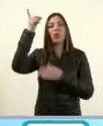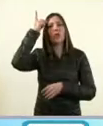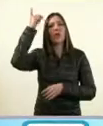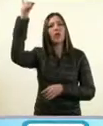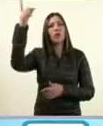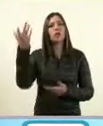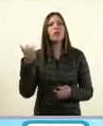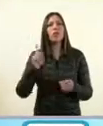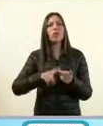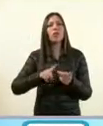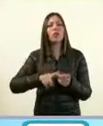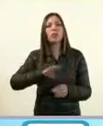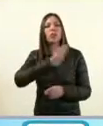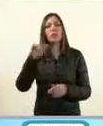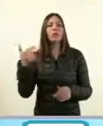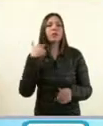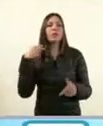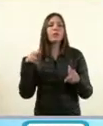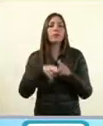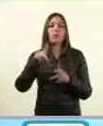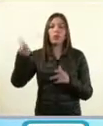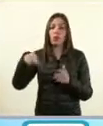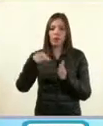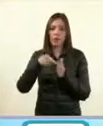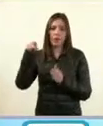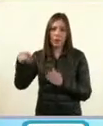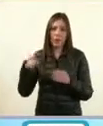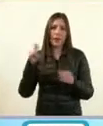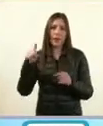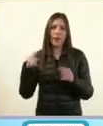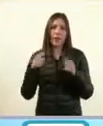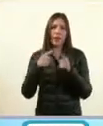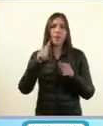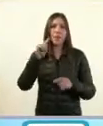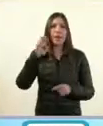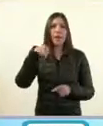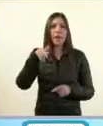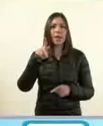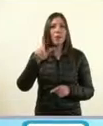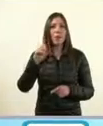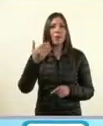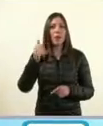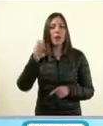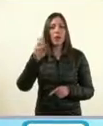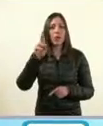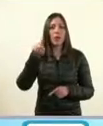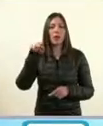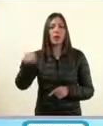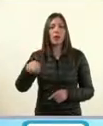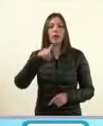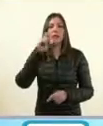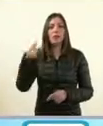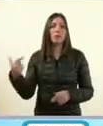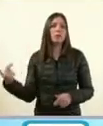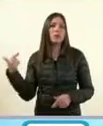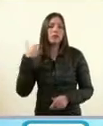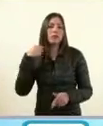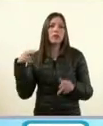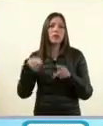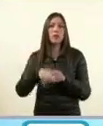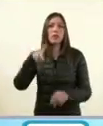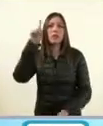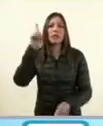sacrificaban, Francisco? en el Templo Mayor, el Templo Mayor. en la piedra de Nuevo Huitzilopochtli, ahí se les sacaba el corazón a Ándale, estos para que hombres. no anden